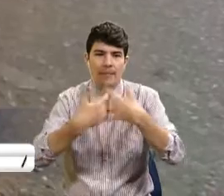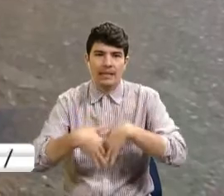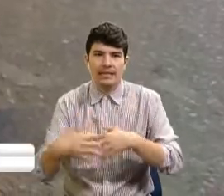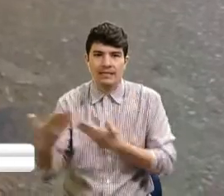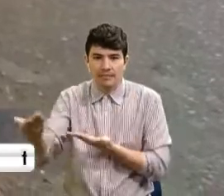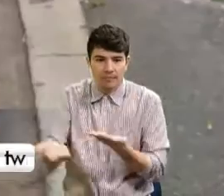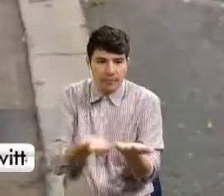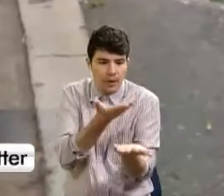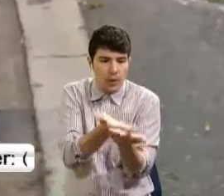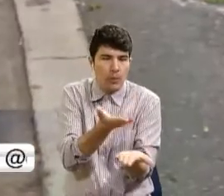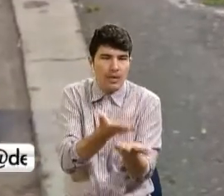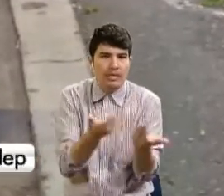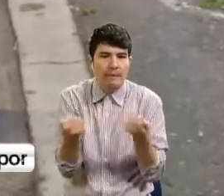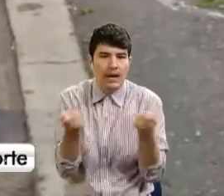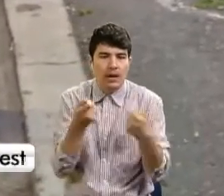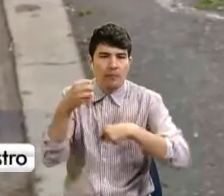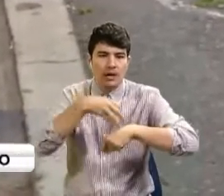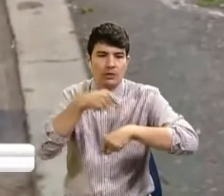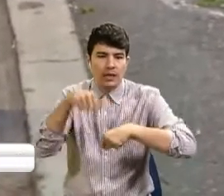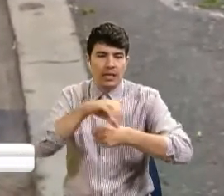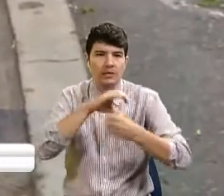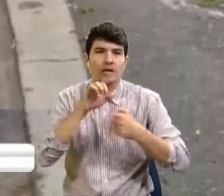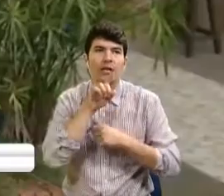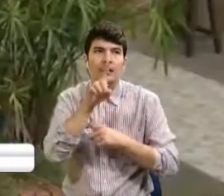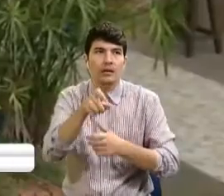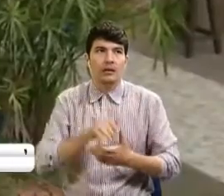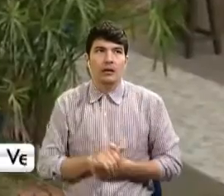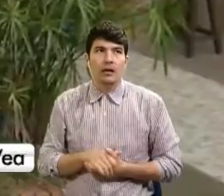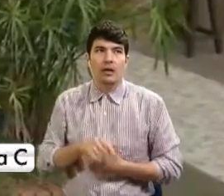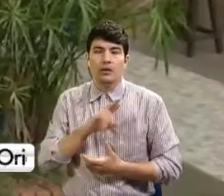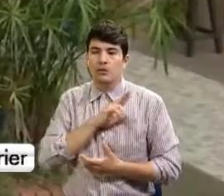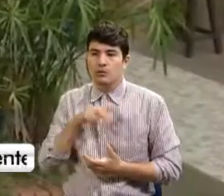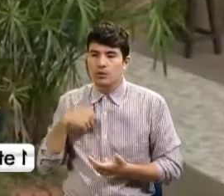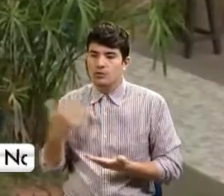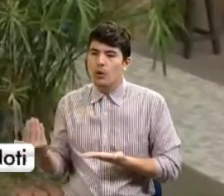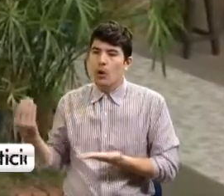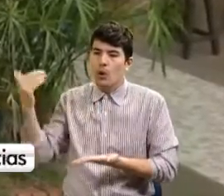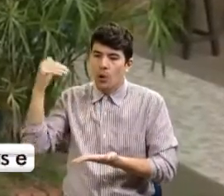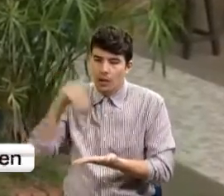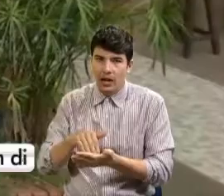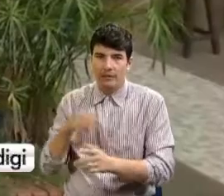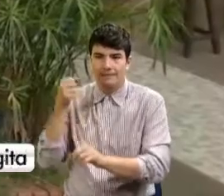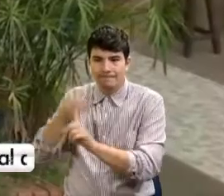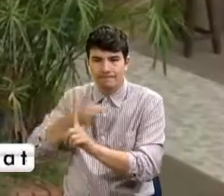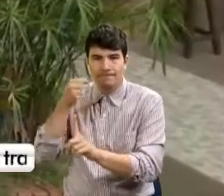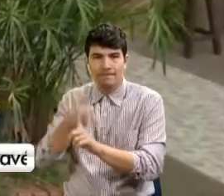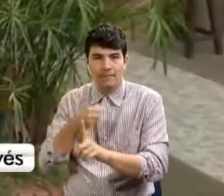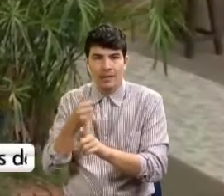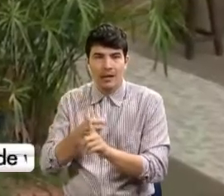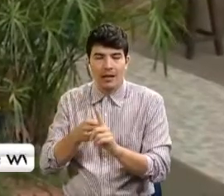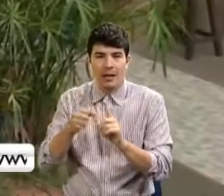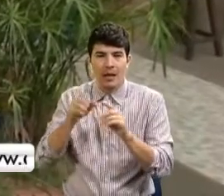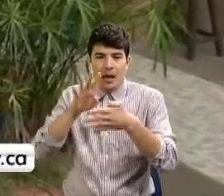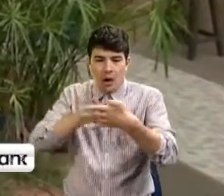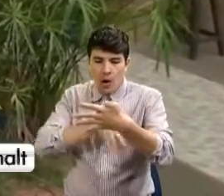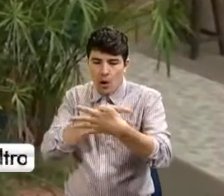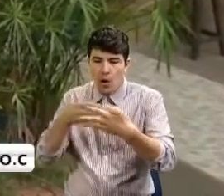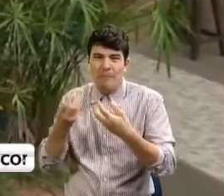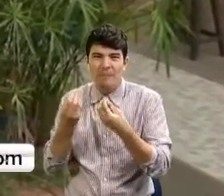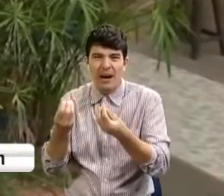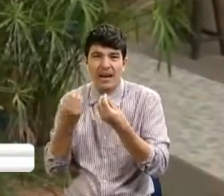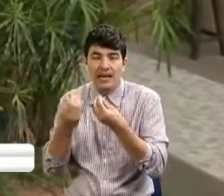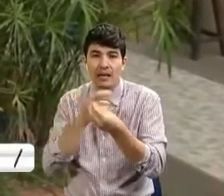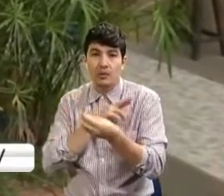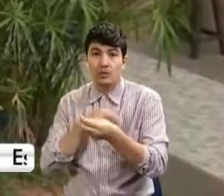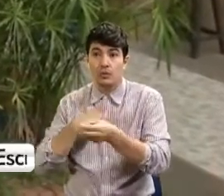manejo de basuras en bucaramanga vamos a hacer otra vez vamos a insistir sacando un cronograma para hacer una